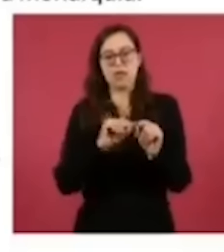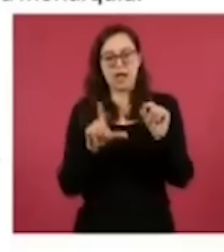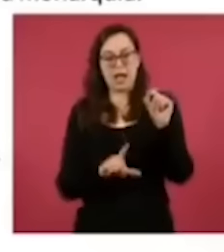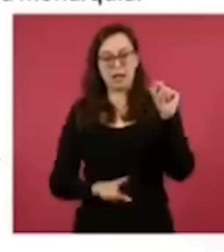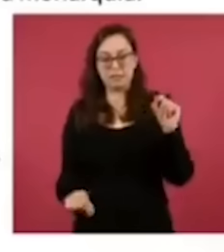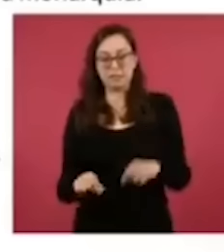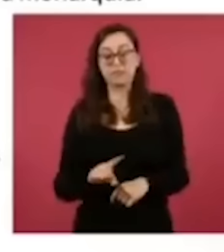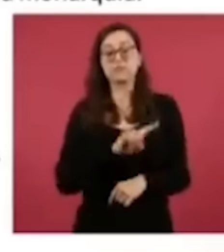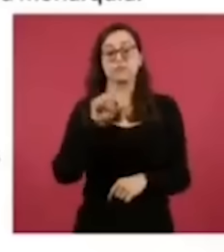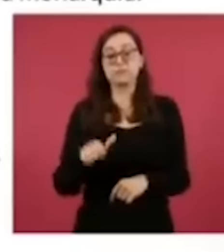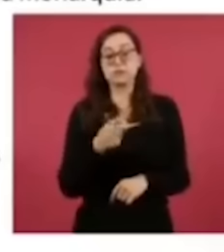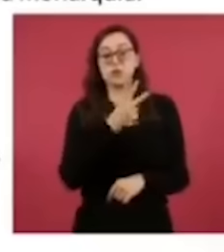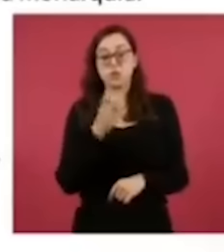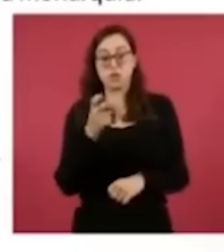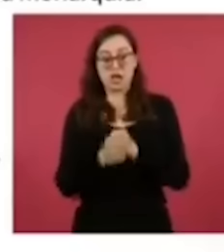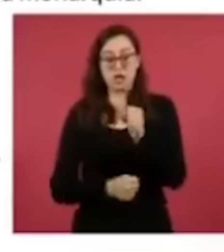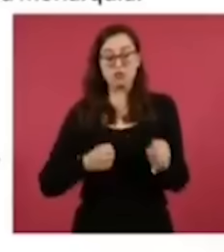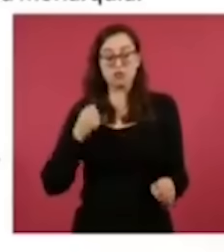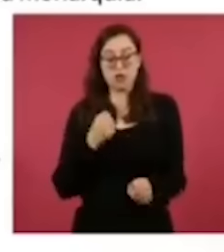Pasaron 200 años.